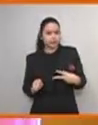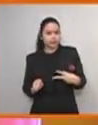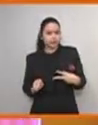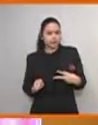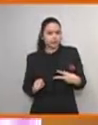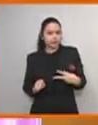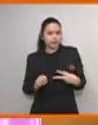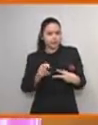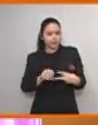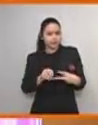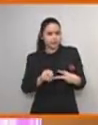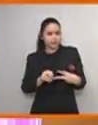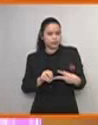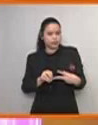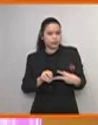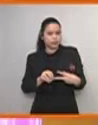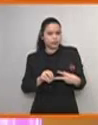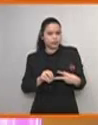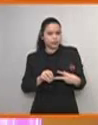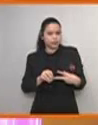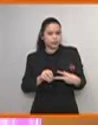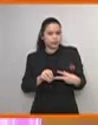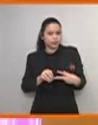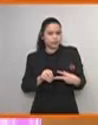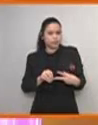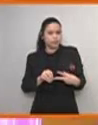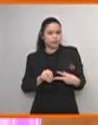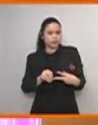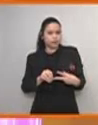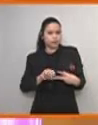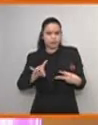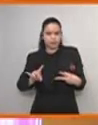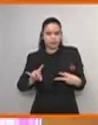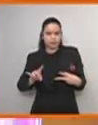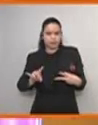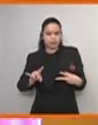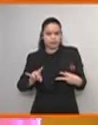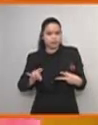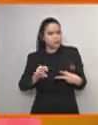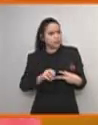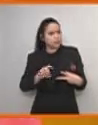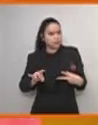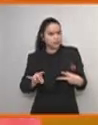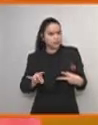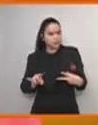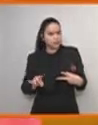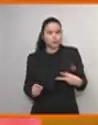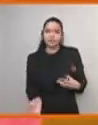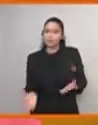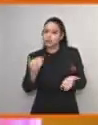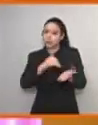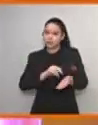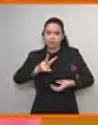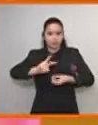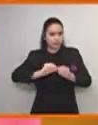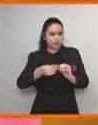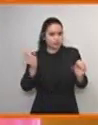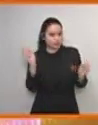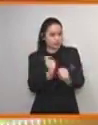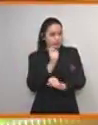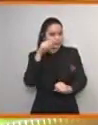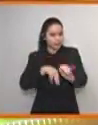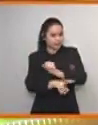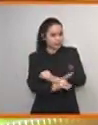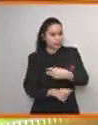dígito 0 siguiente dígito 8 segundo número premiado 08 repito los dos números